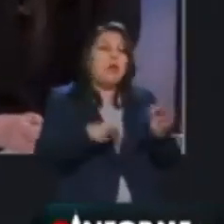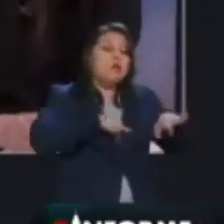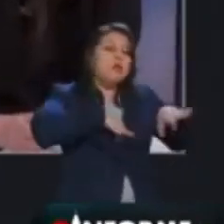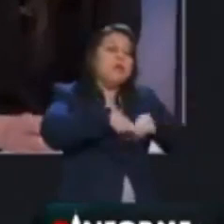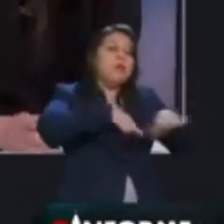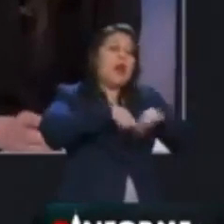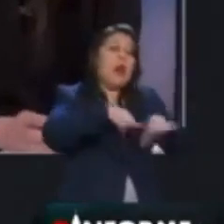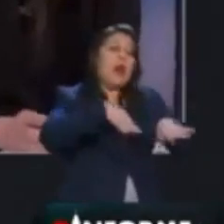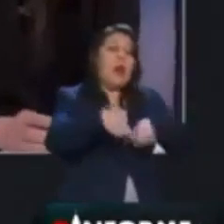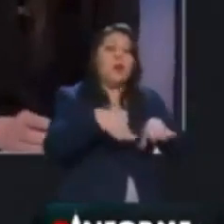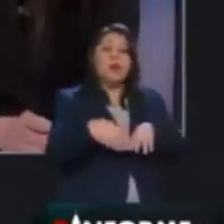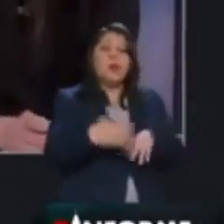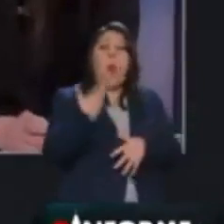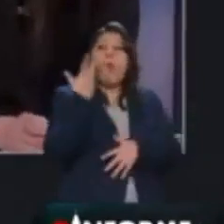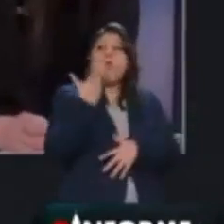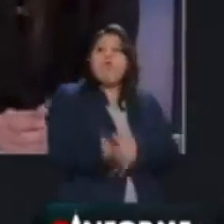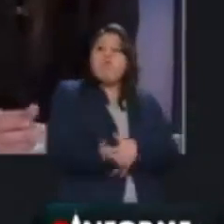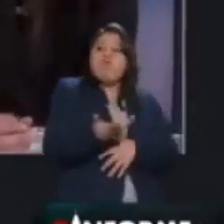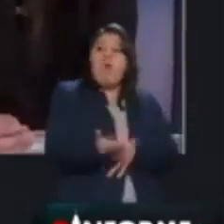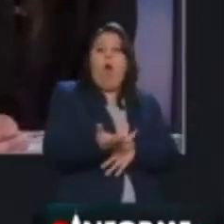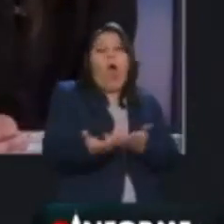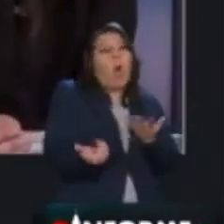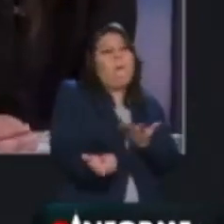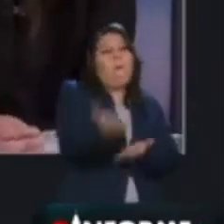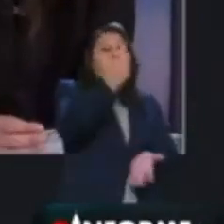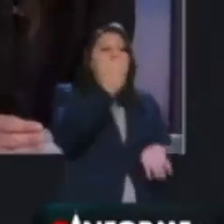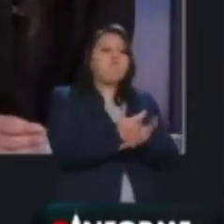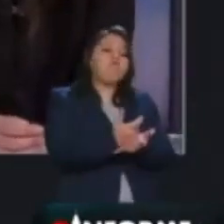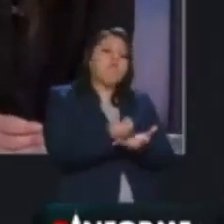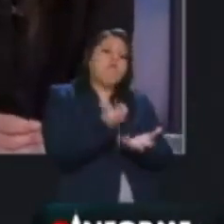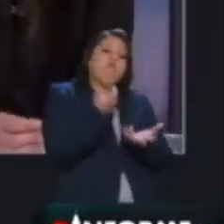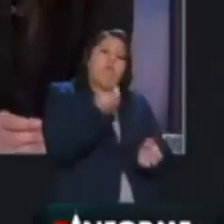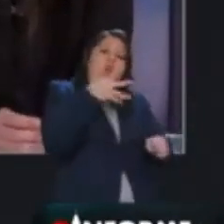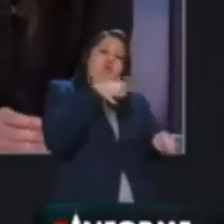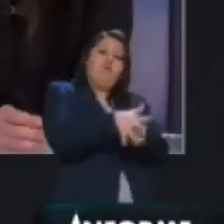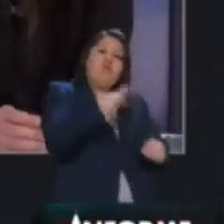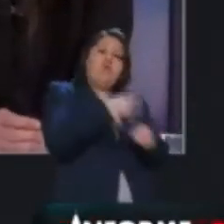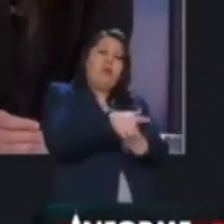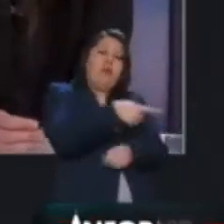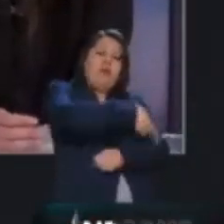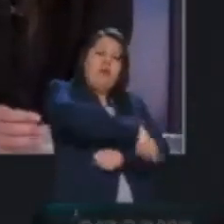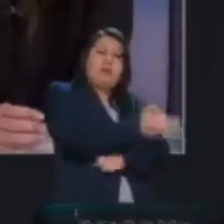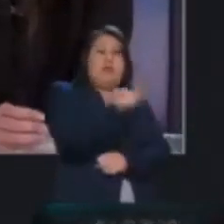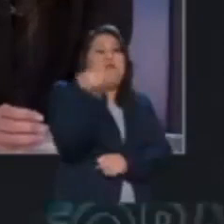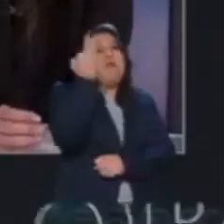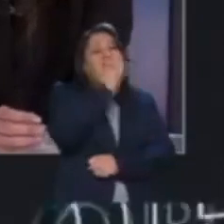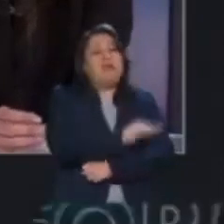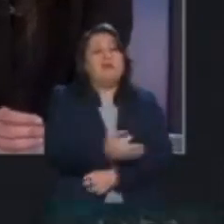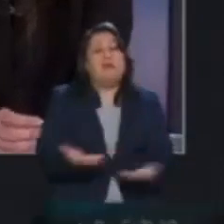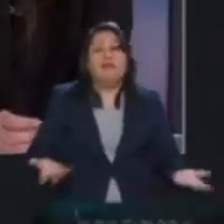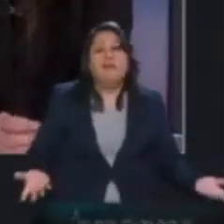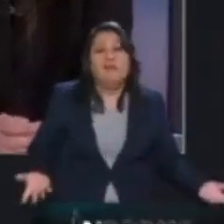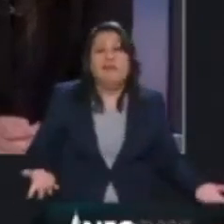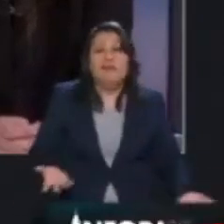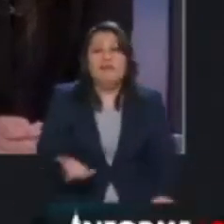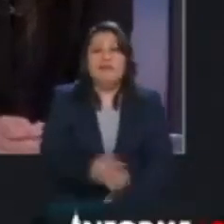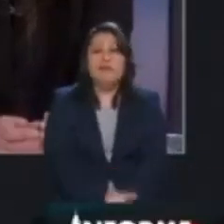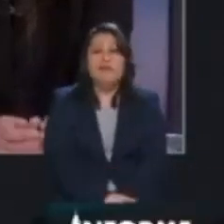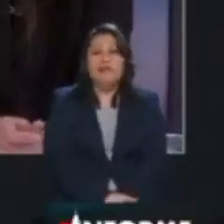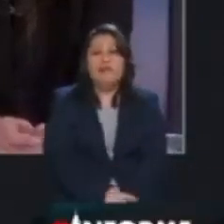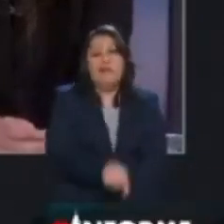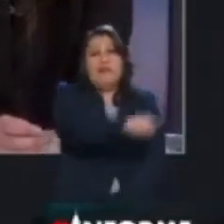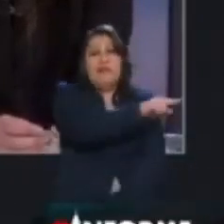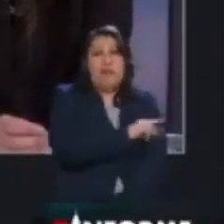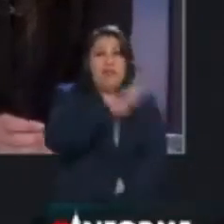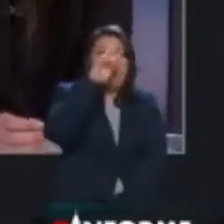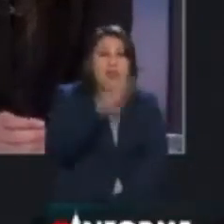CONACYT trabajando ahí. Así lo hicieron, Víctor, una figura legal fraudulenta, y bueno, ya vimos qué tipos de servicios daban,